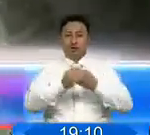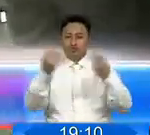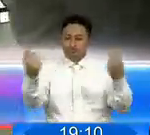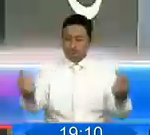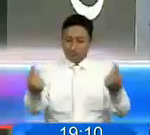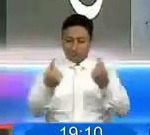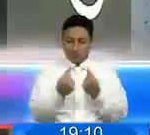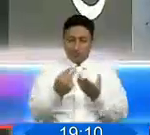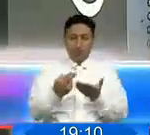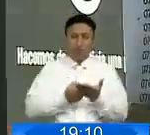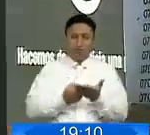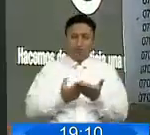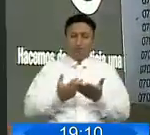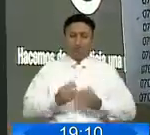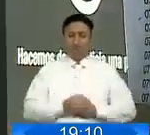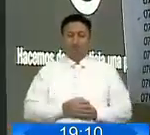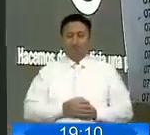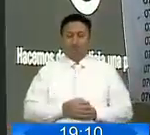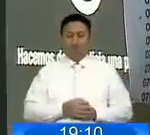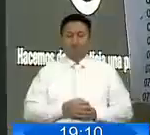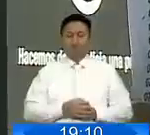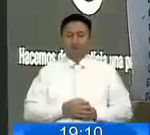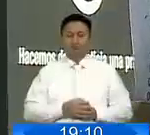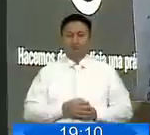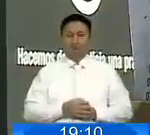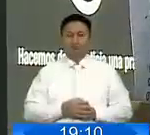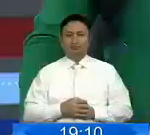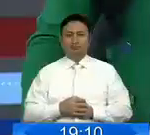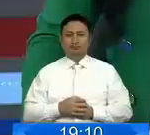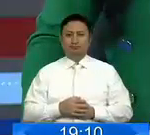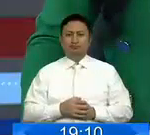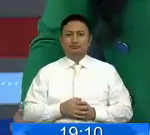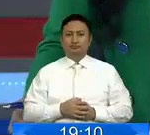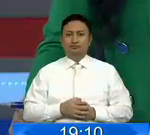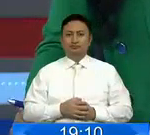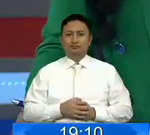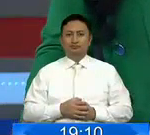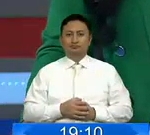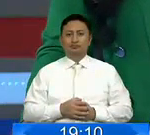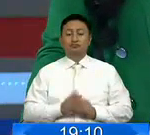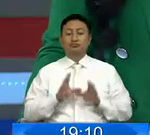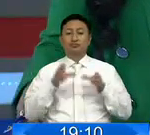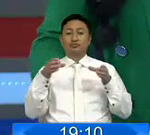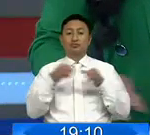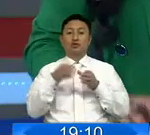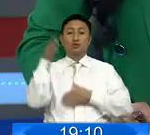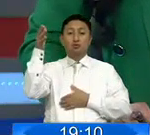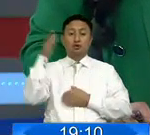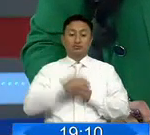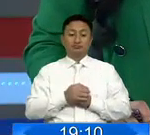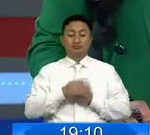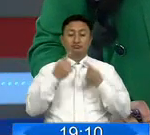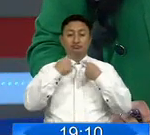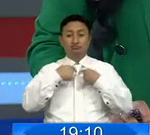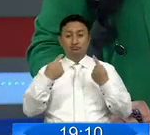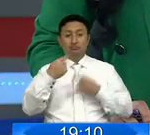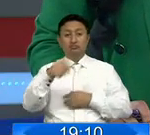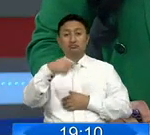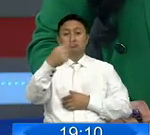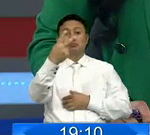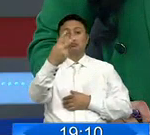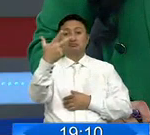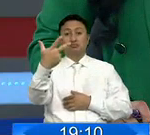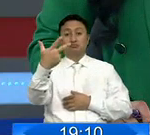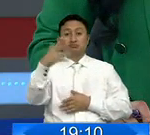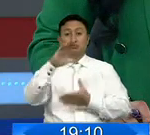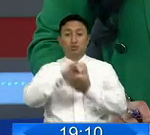Judicatura, informó Priscila Cadena. La red de maestros anunció que el próximo 23 de noviembre se